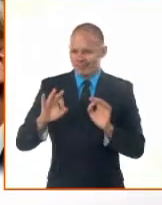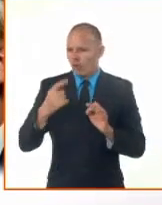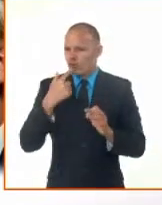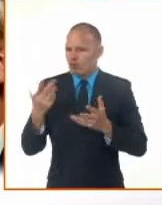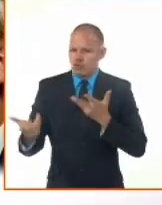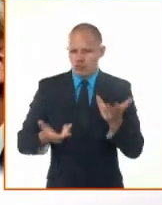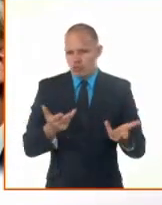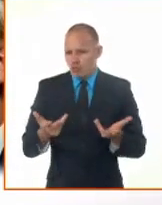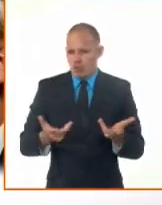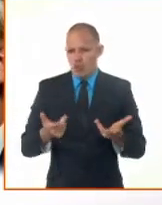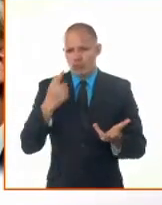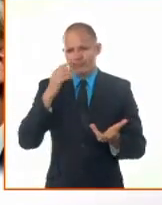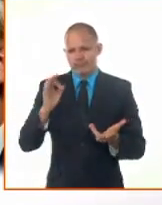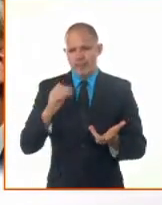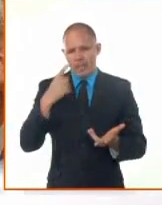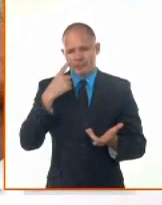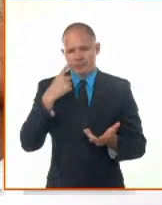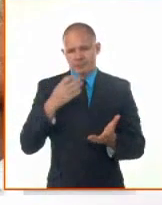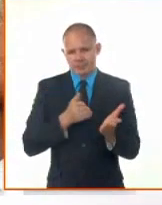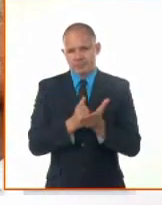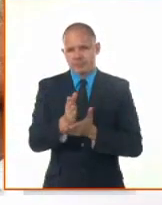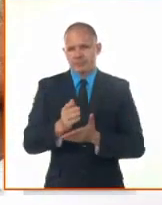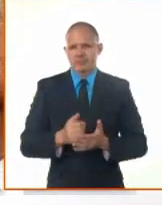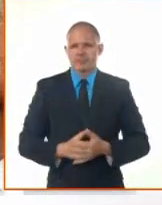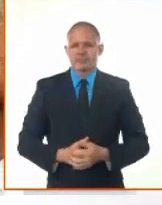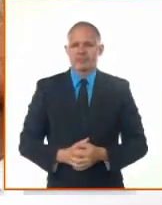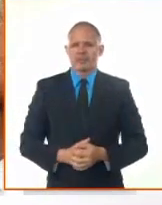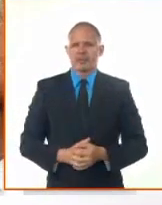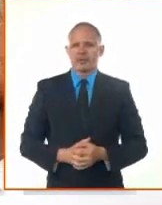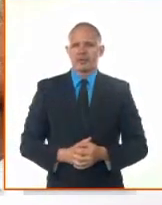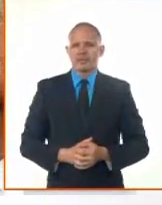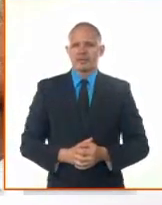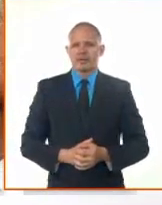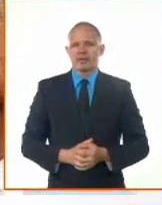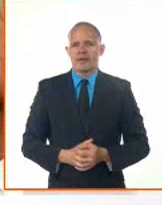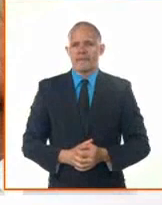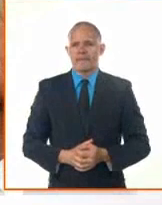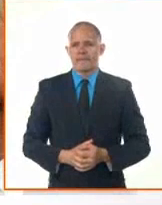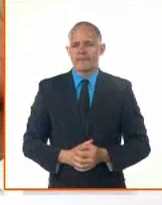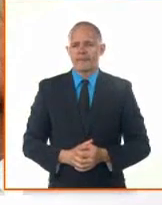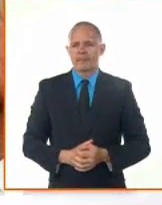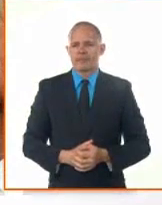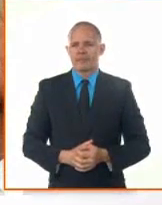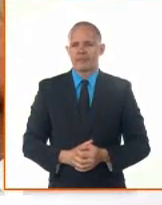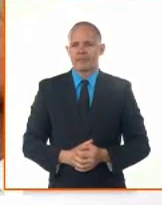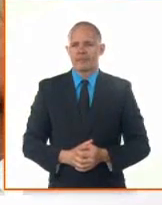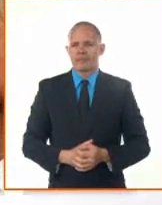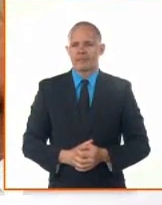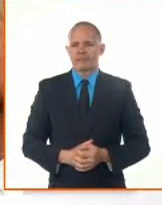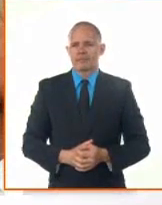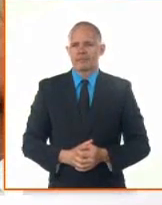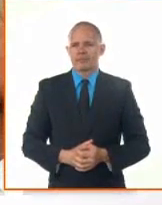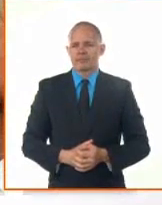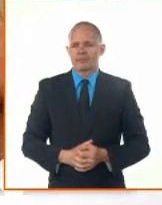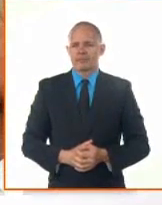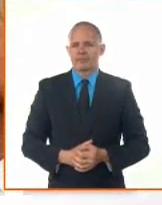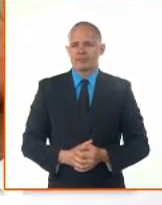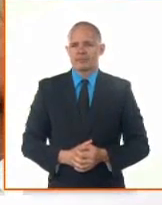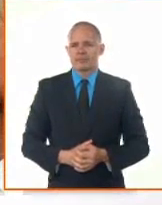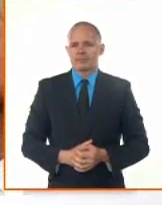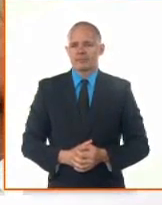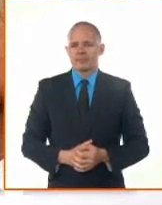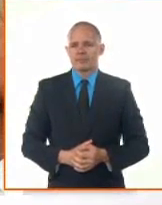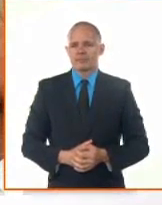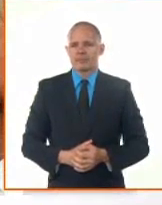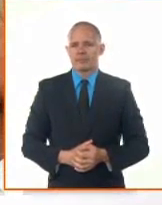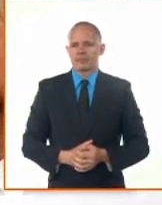instituciones clásicas continuamos otros temas colaturales la defensa de Trump Qué está